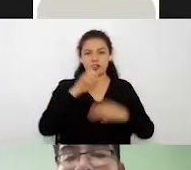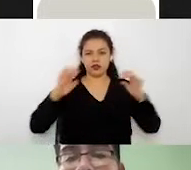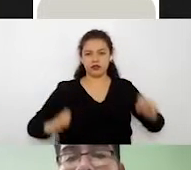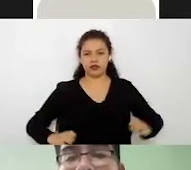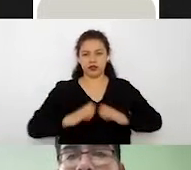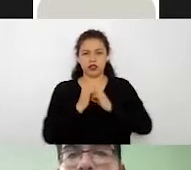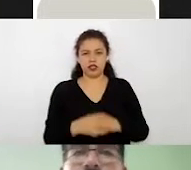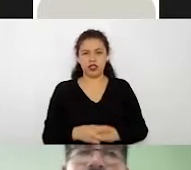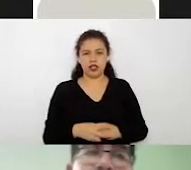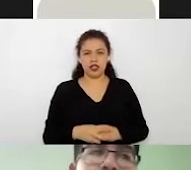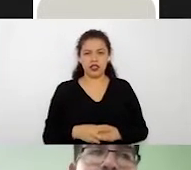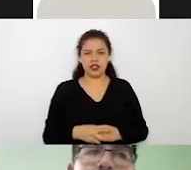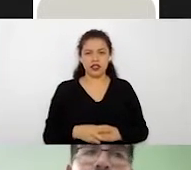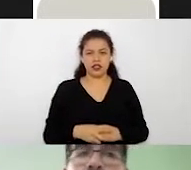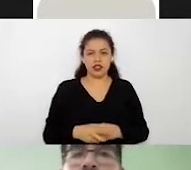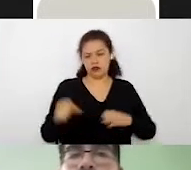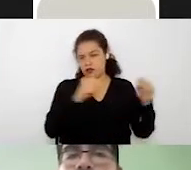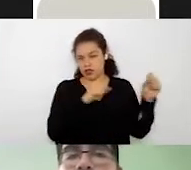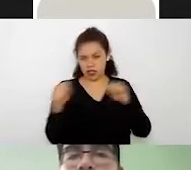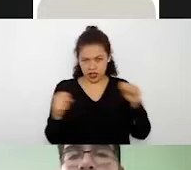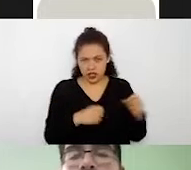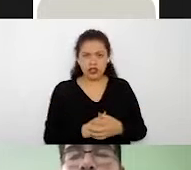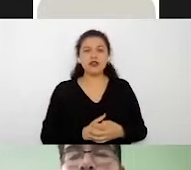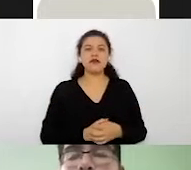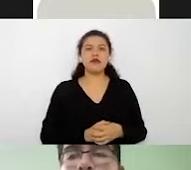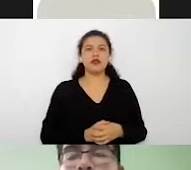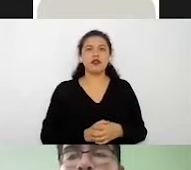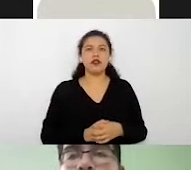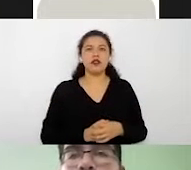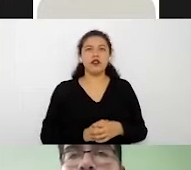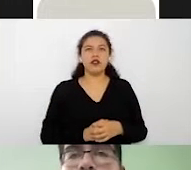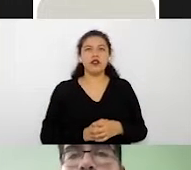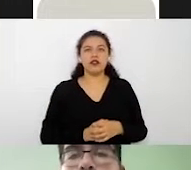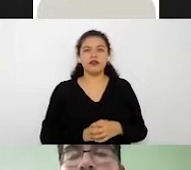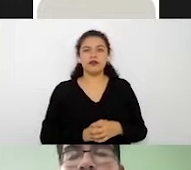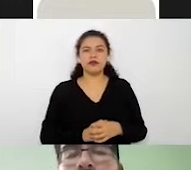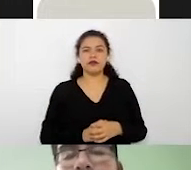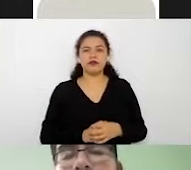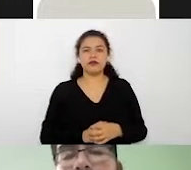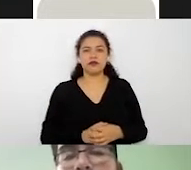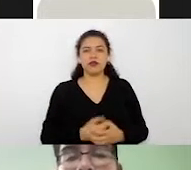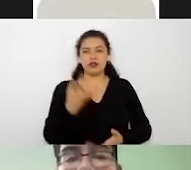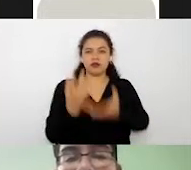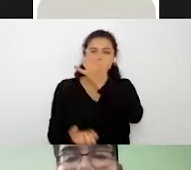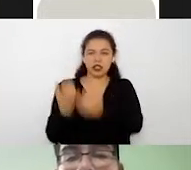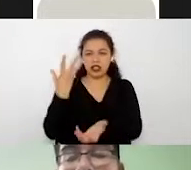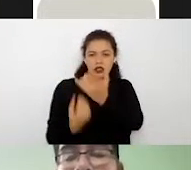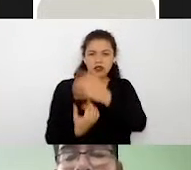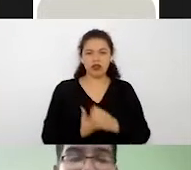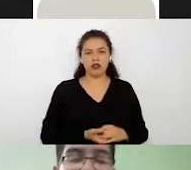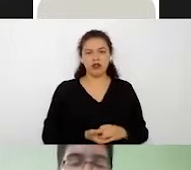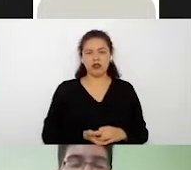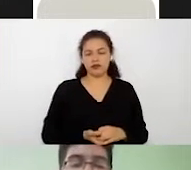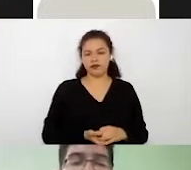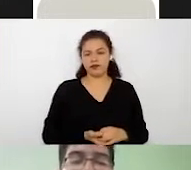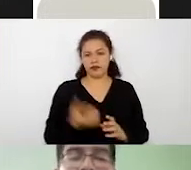es un sismo, como lo es un, un incendio. A lo mejor